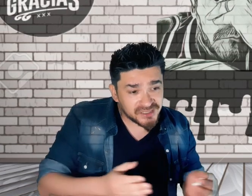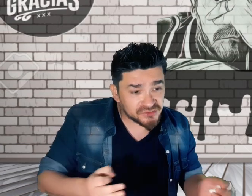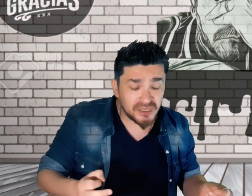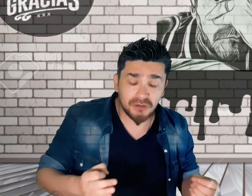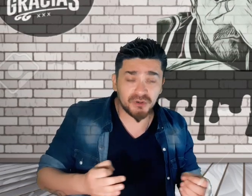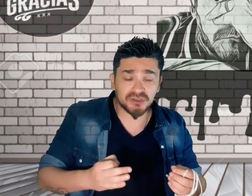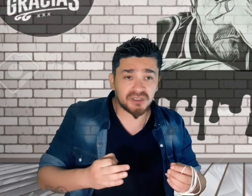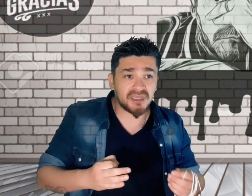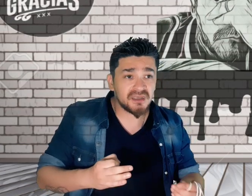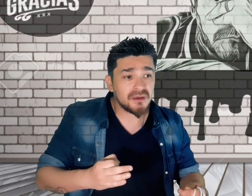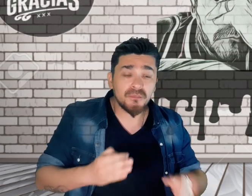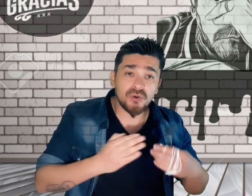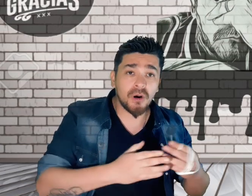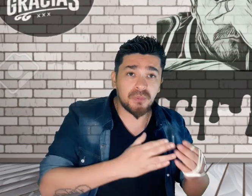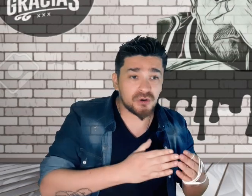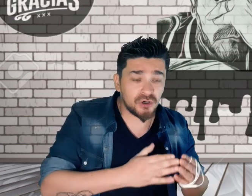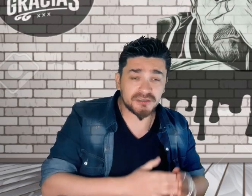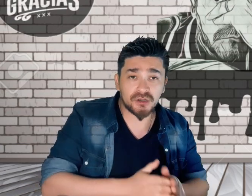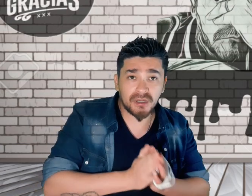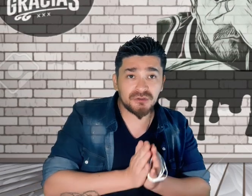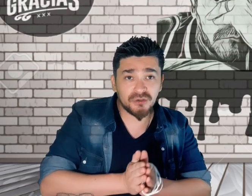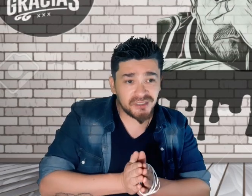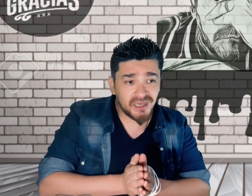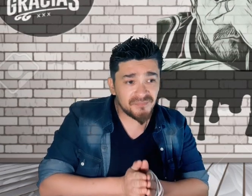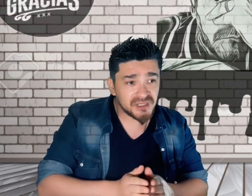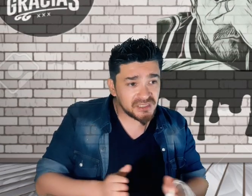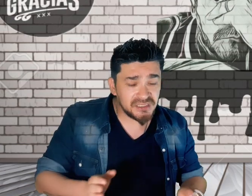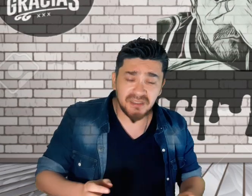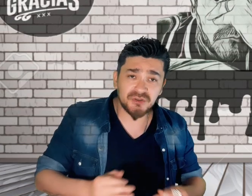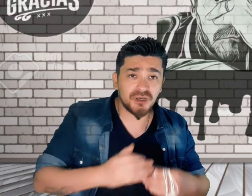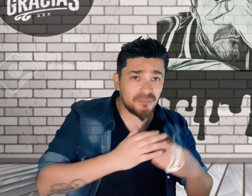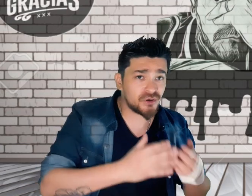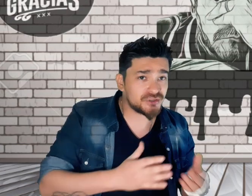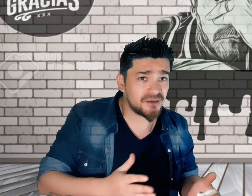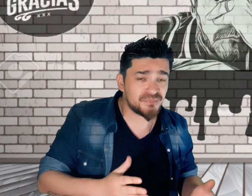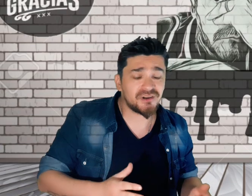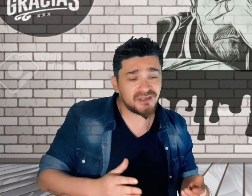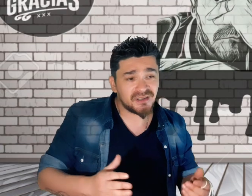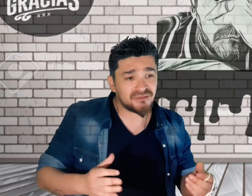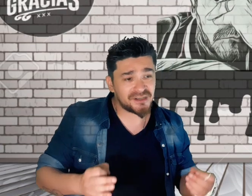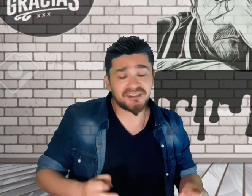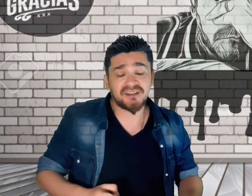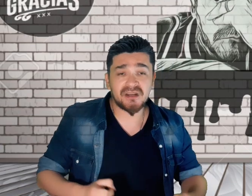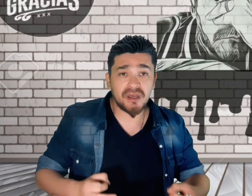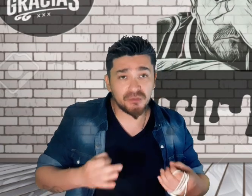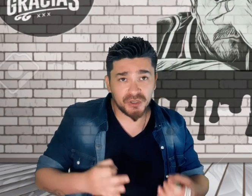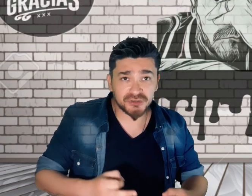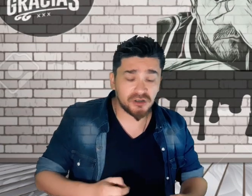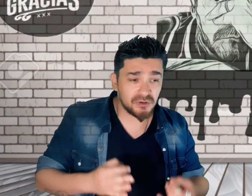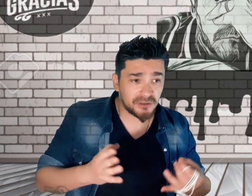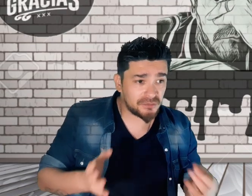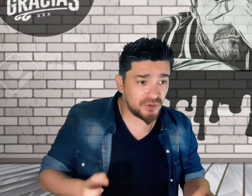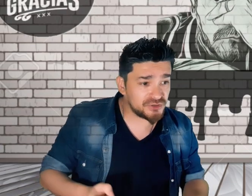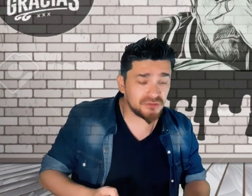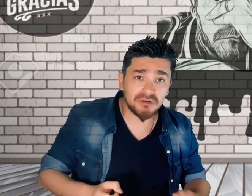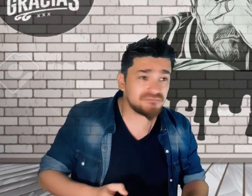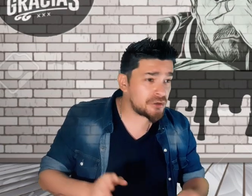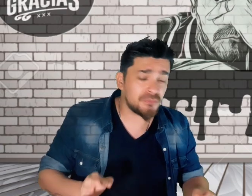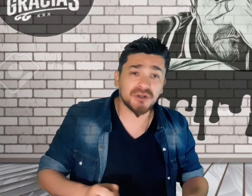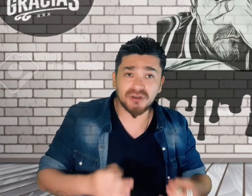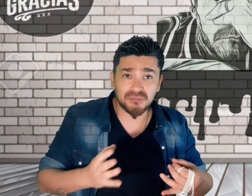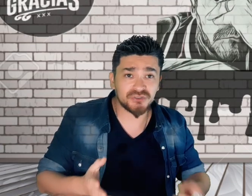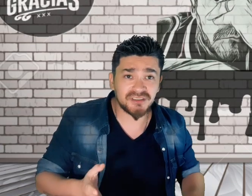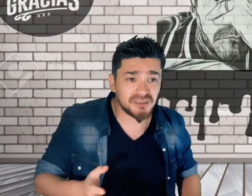Santa Lucía, que es un aeropuerto que poco a poco está cobrando vida y dentro de poco tiempo finalmente tendrán un aeropuerto como corresponde,